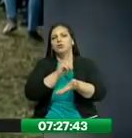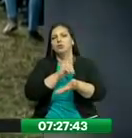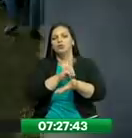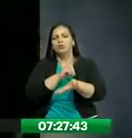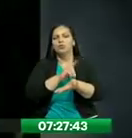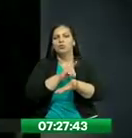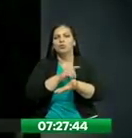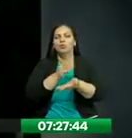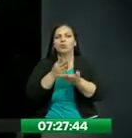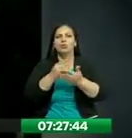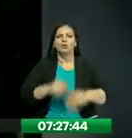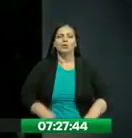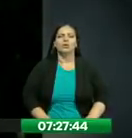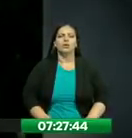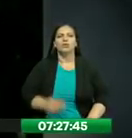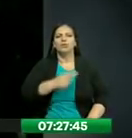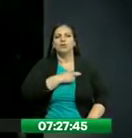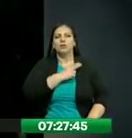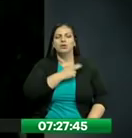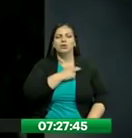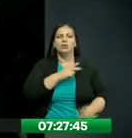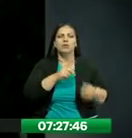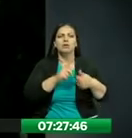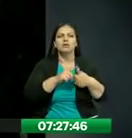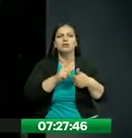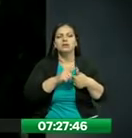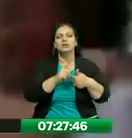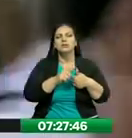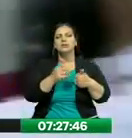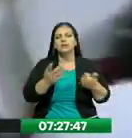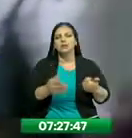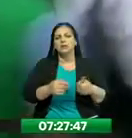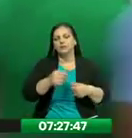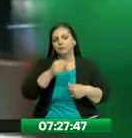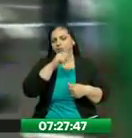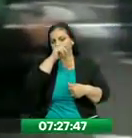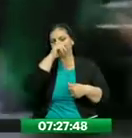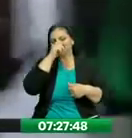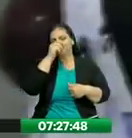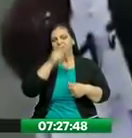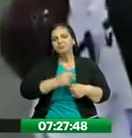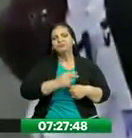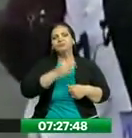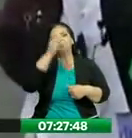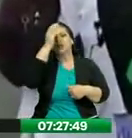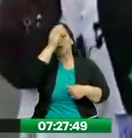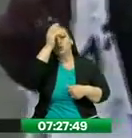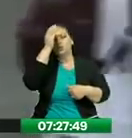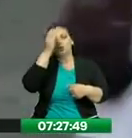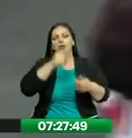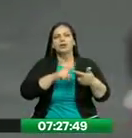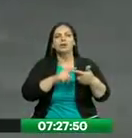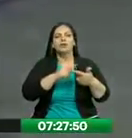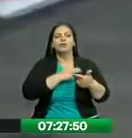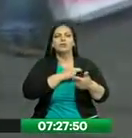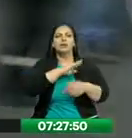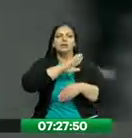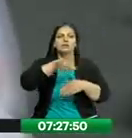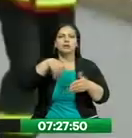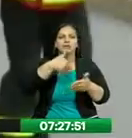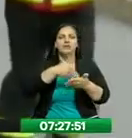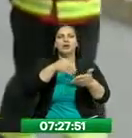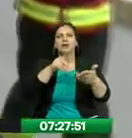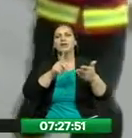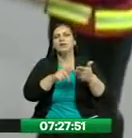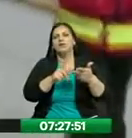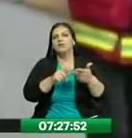Universidad Central Católica UDLA San Francisco y Salesiana, pero también muchos otros jóvenes. Su trabajo no tuvo